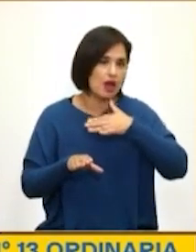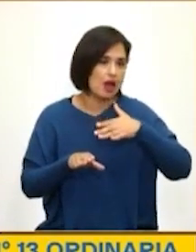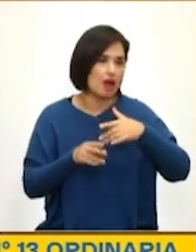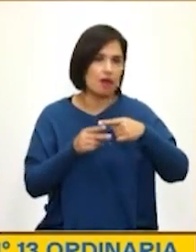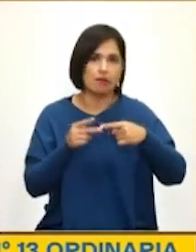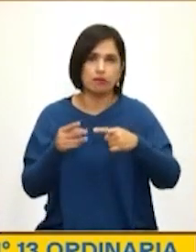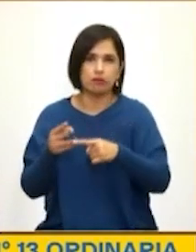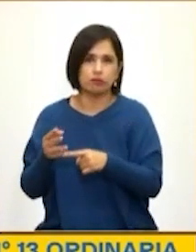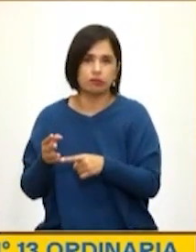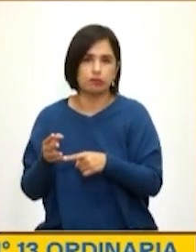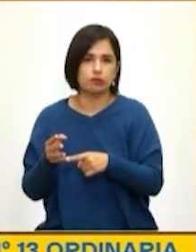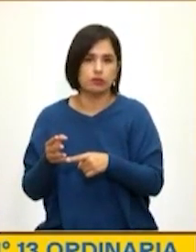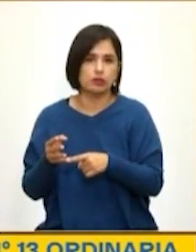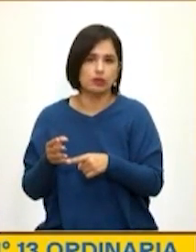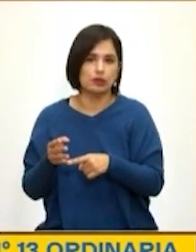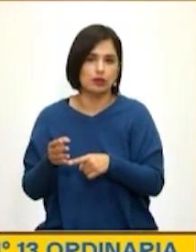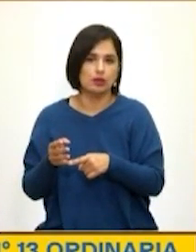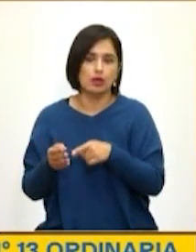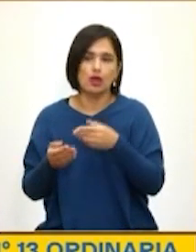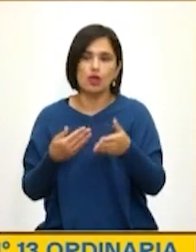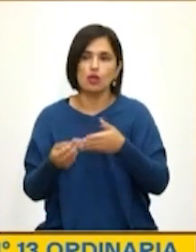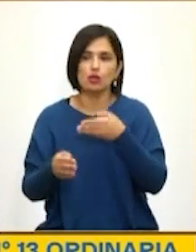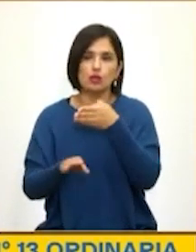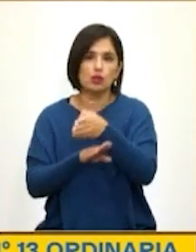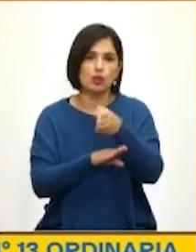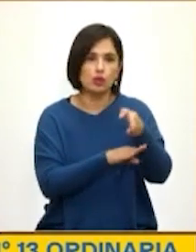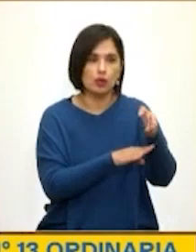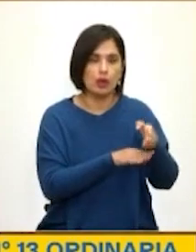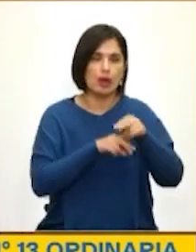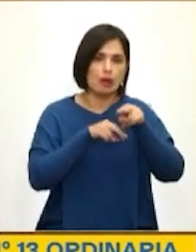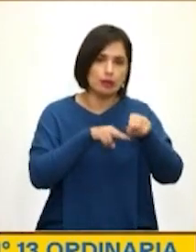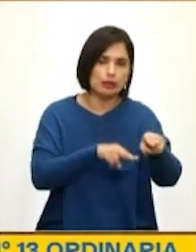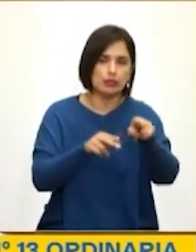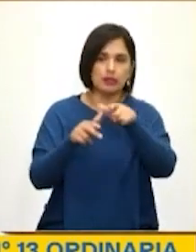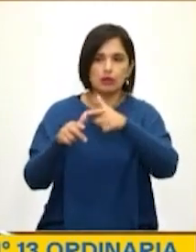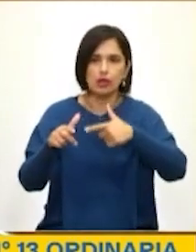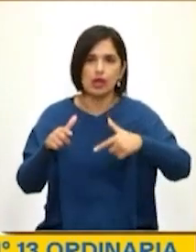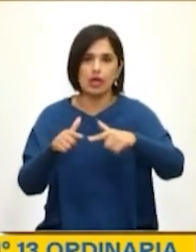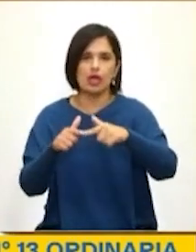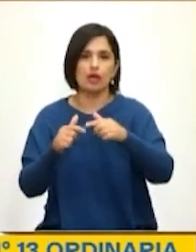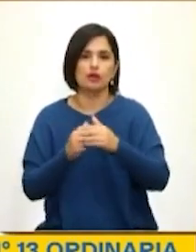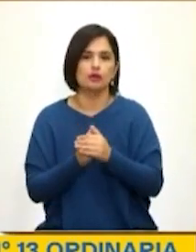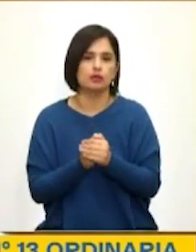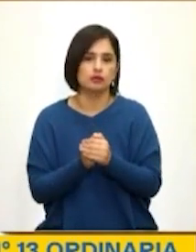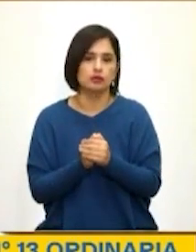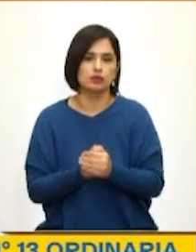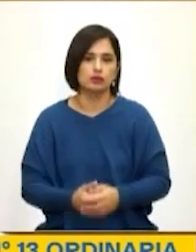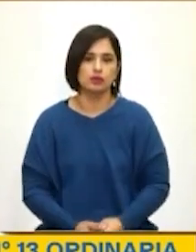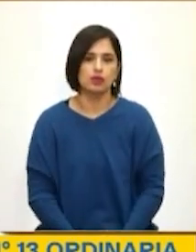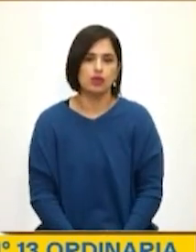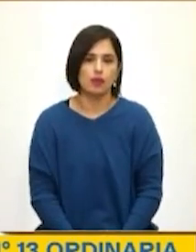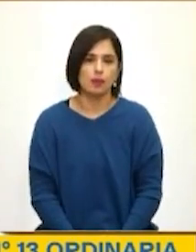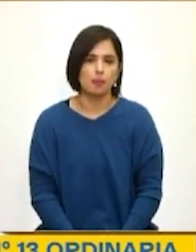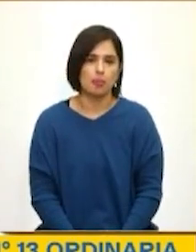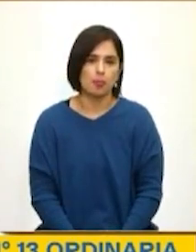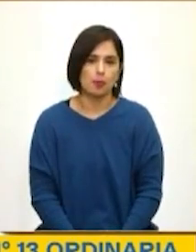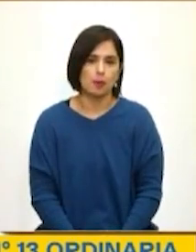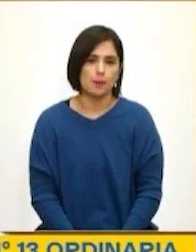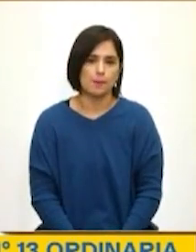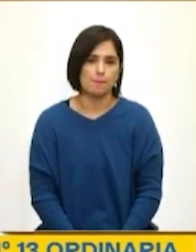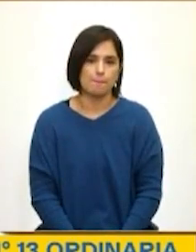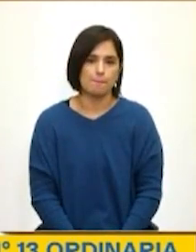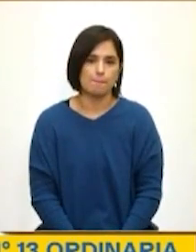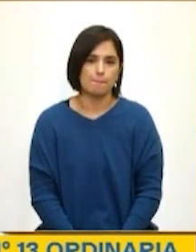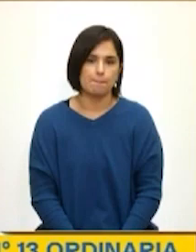rincones donde uno va enen para qué mencionar por ejemplo localidades como Puerto Sánchez ya ribereño al gran Lago